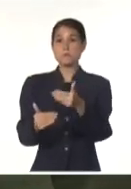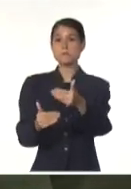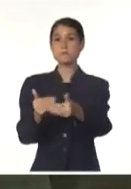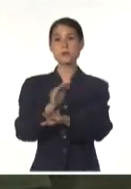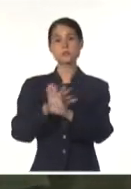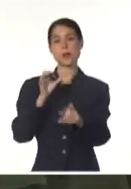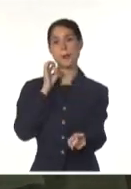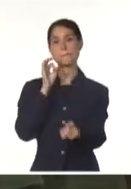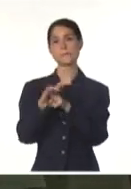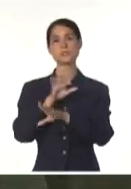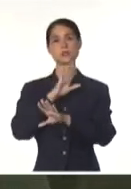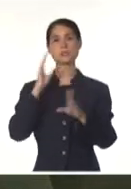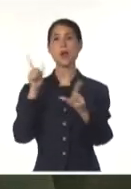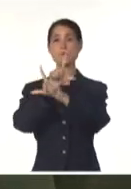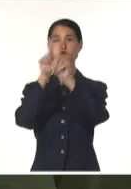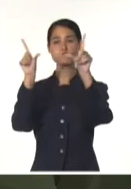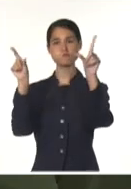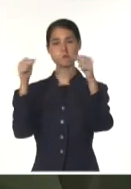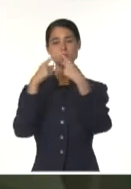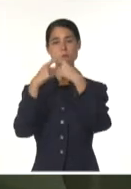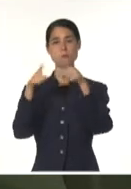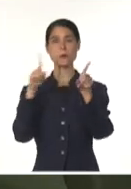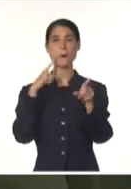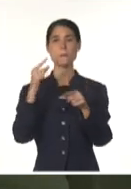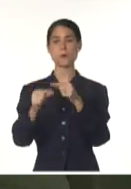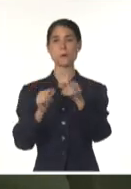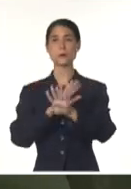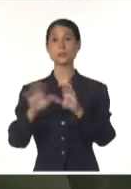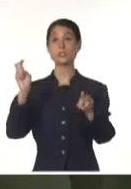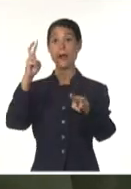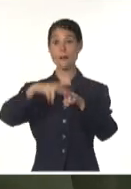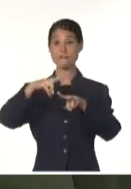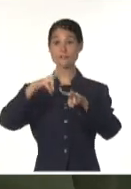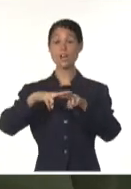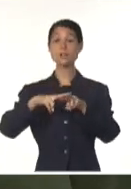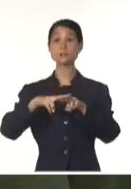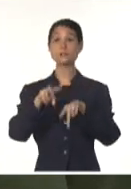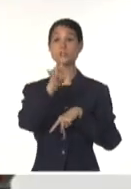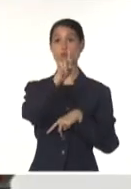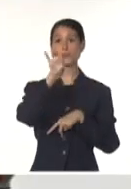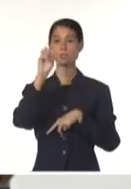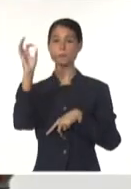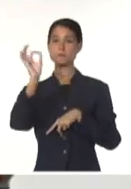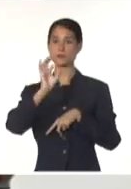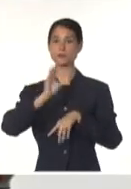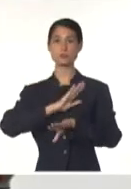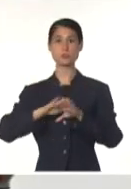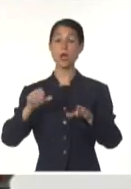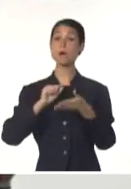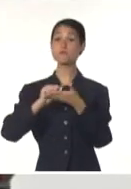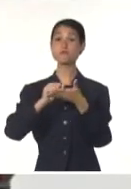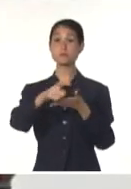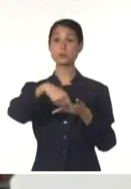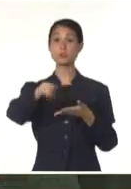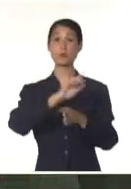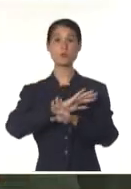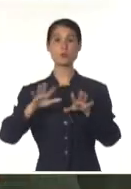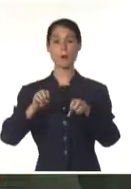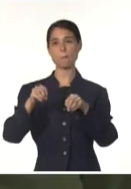los niveles de servicio a la población. Ya en la ciudad de La Habana tenemos más de un 90% de los servicios trabajados, y ahora se